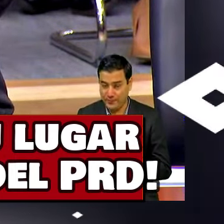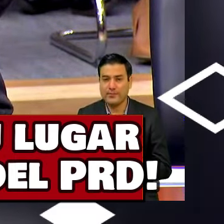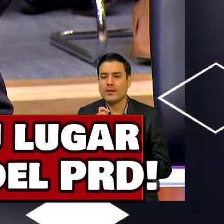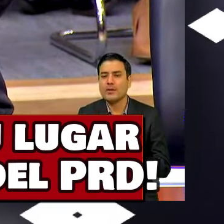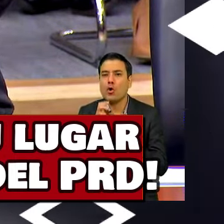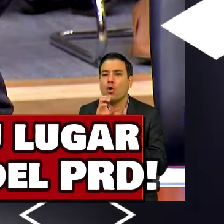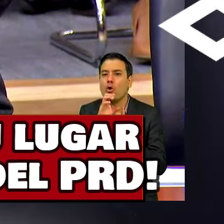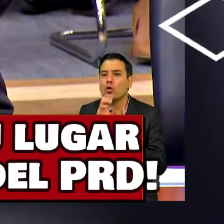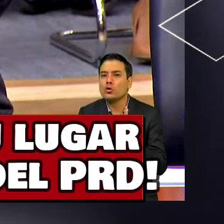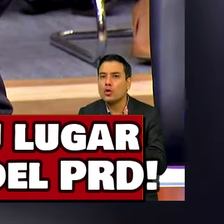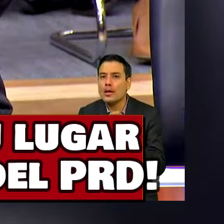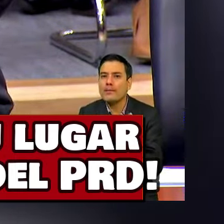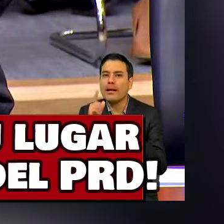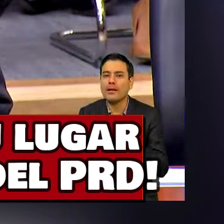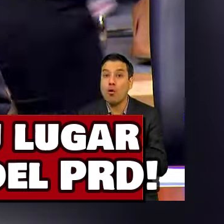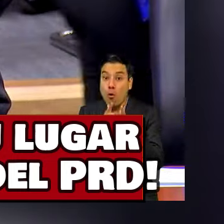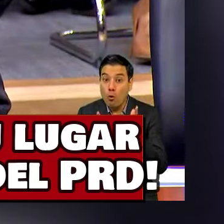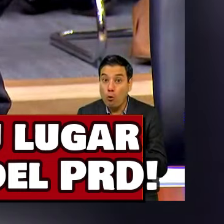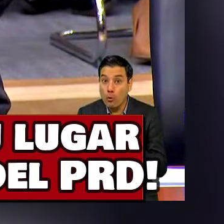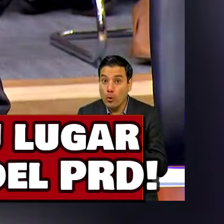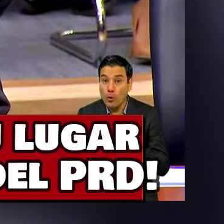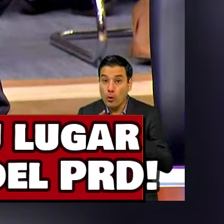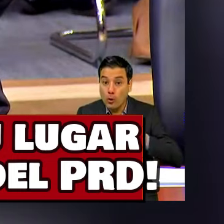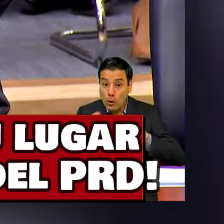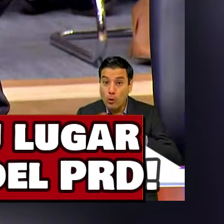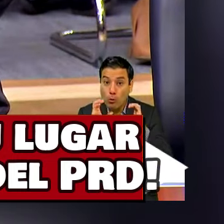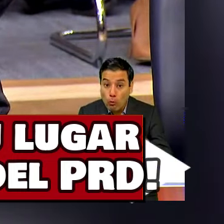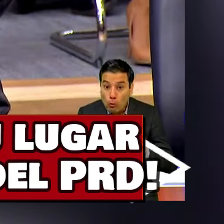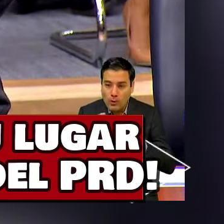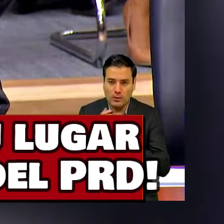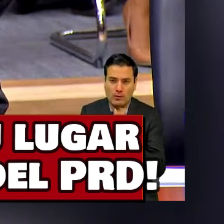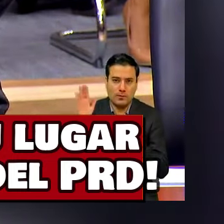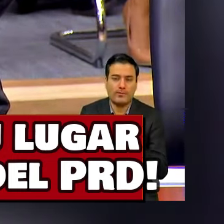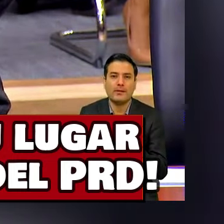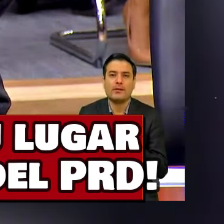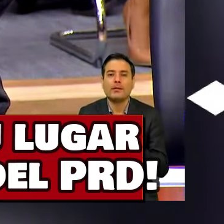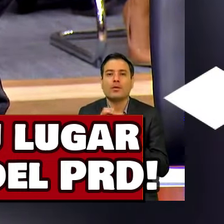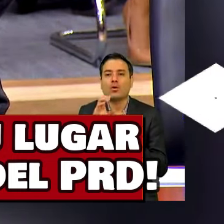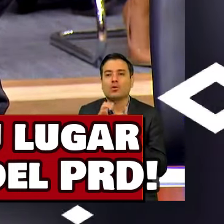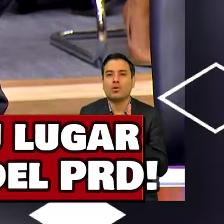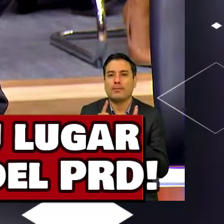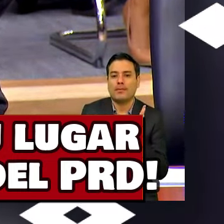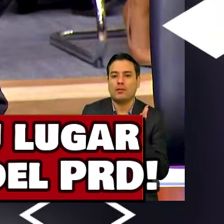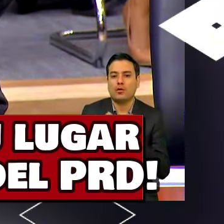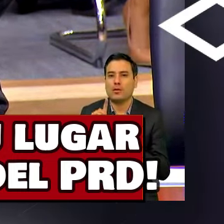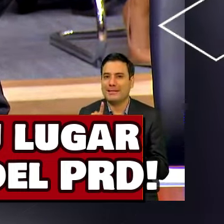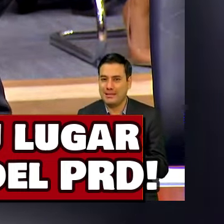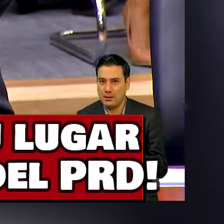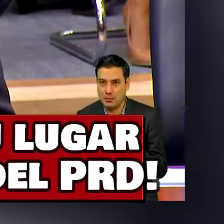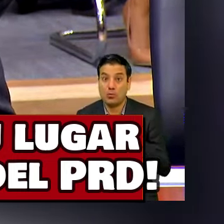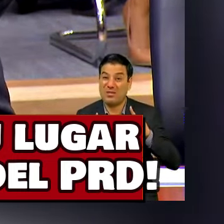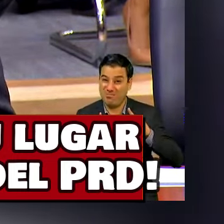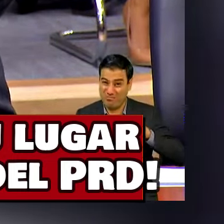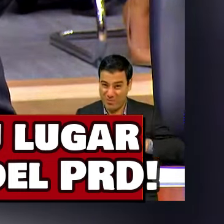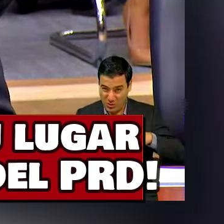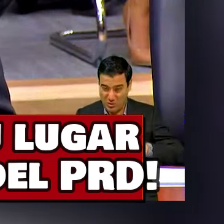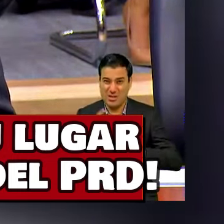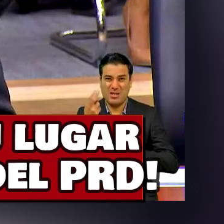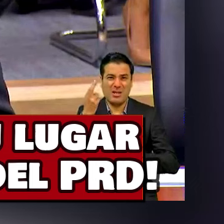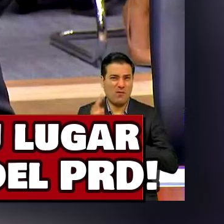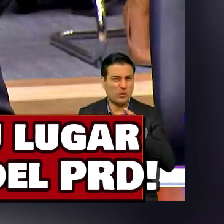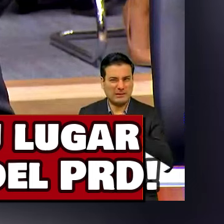los conservadores, absolutamente fuera. Y la reforma de la Constitución del 17 dejó fuera a un sector muy amplio de los revolucionarios, porque fueron